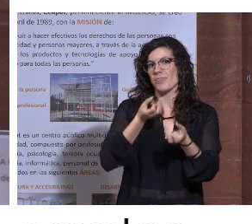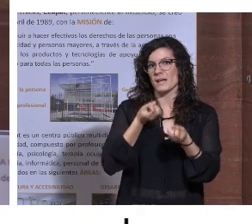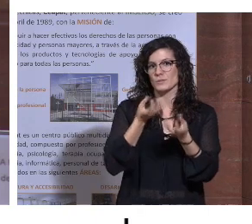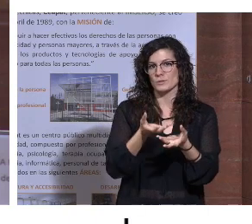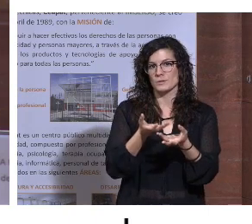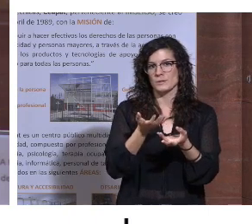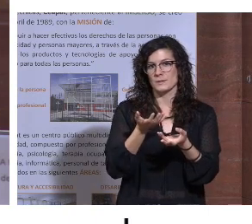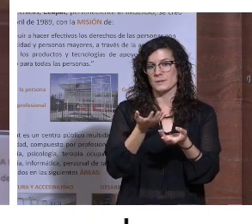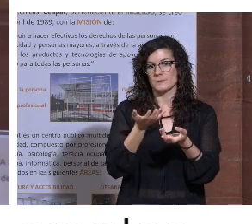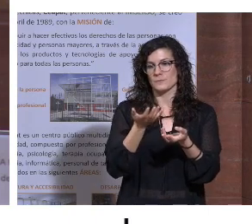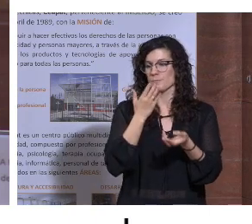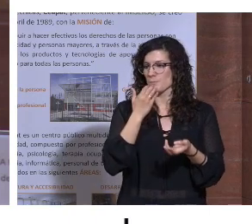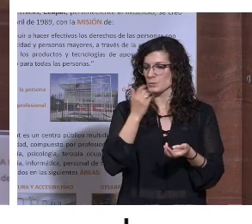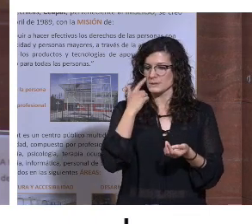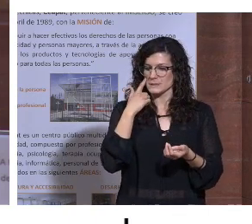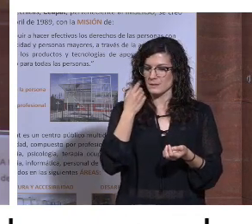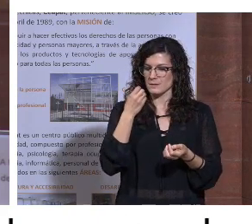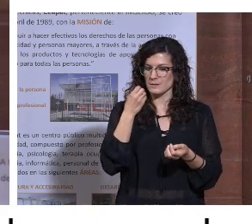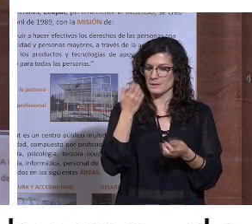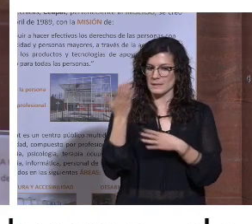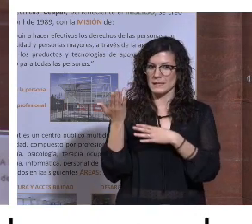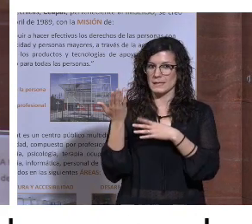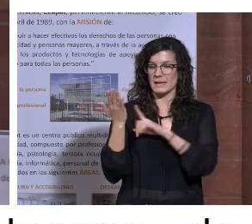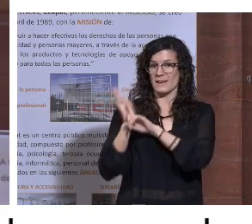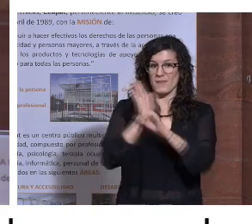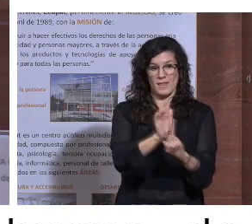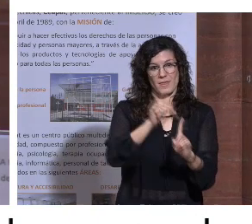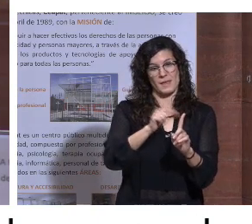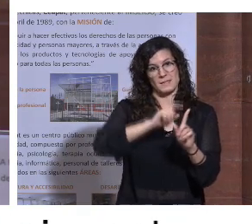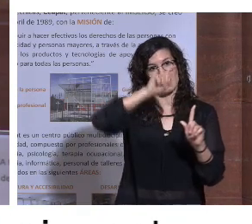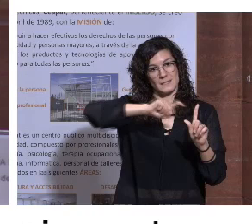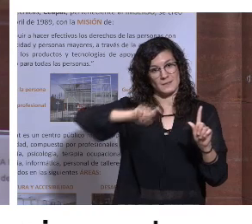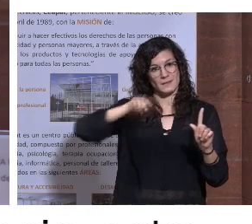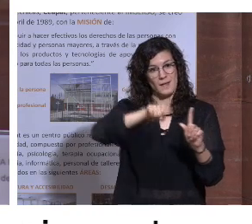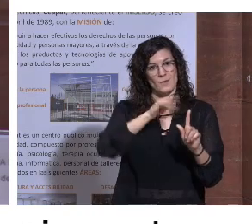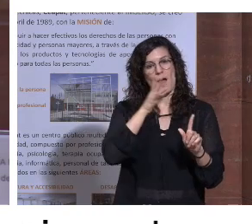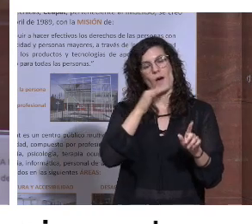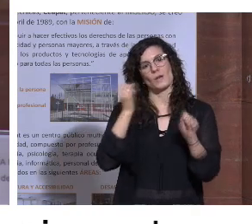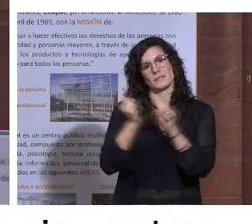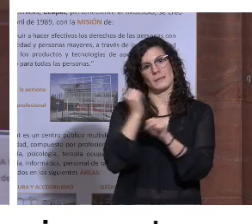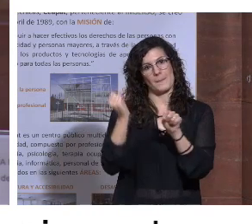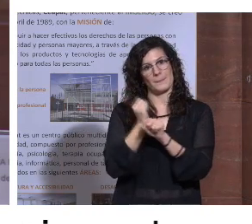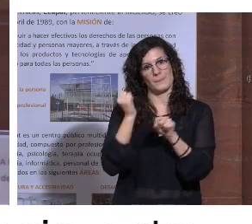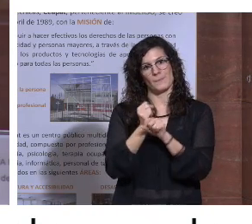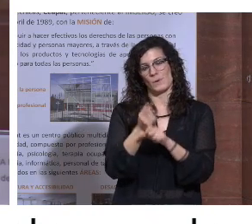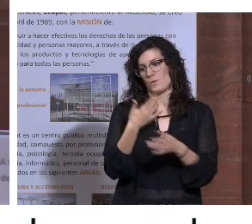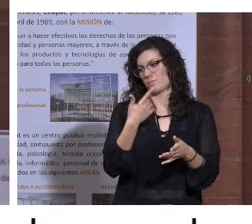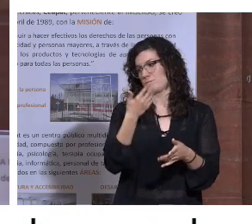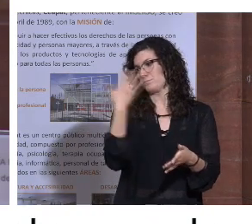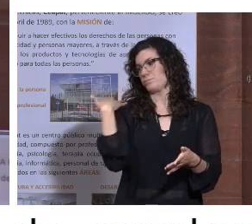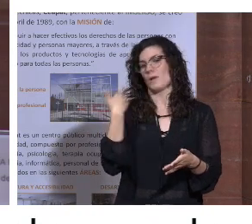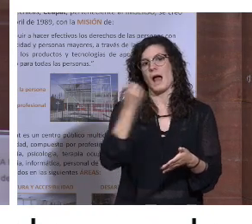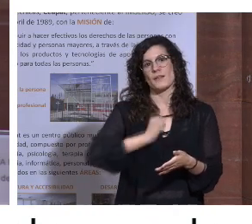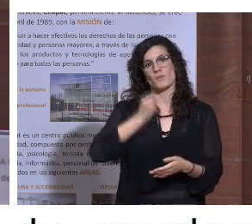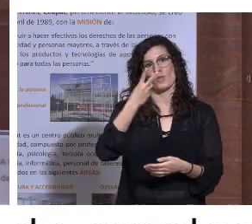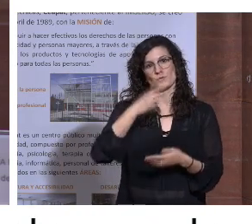de hecho, si tomamos como referencia esa estadística, pues los datos sobre tasa de empleo se remontarían al año 2008, ¿no? Con